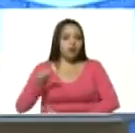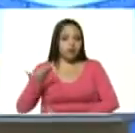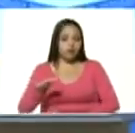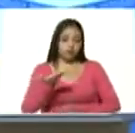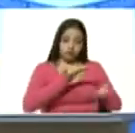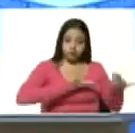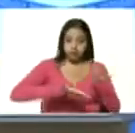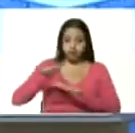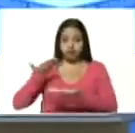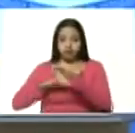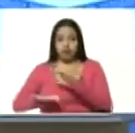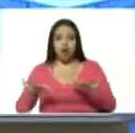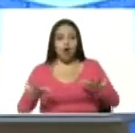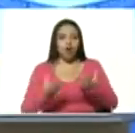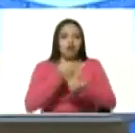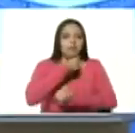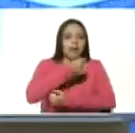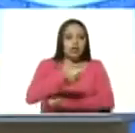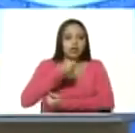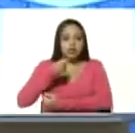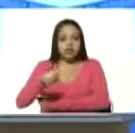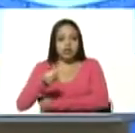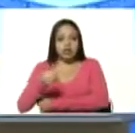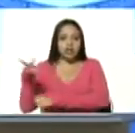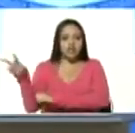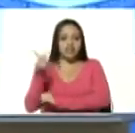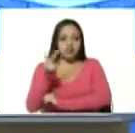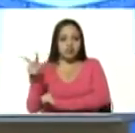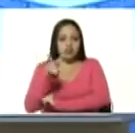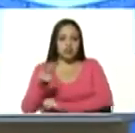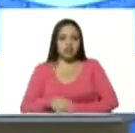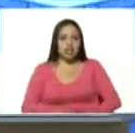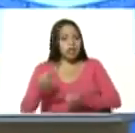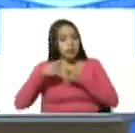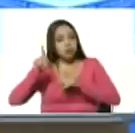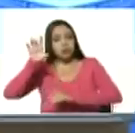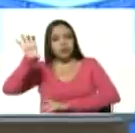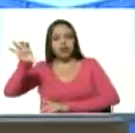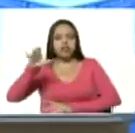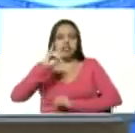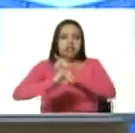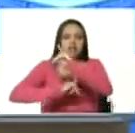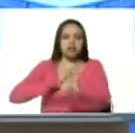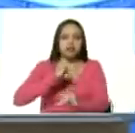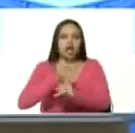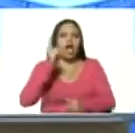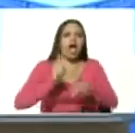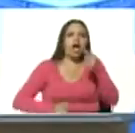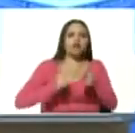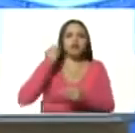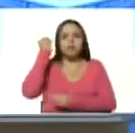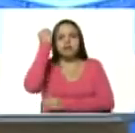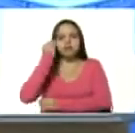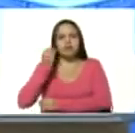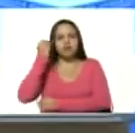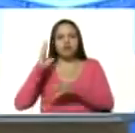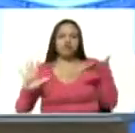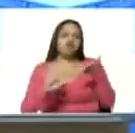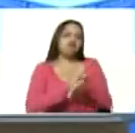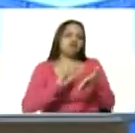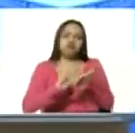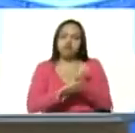intercambiar con los medios de comunicación social de Venezuela y del extranjero algunas opiniones